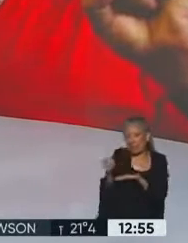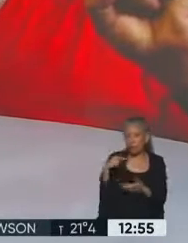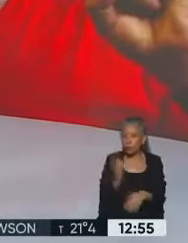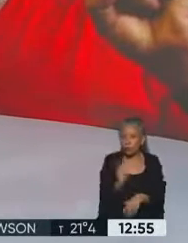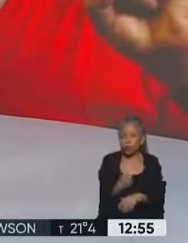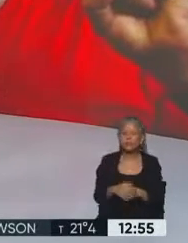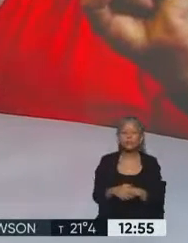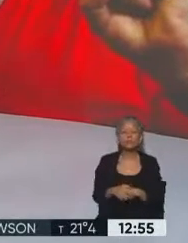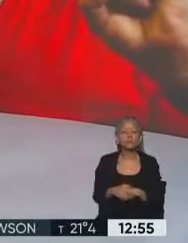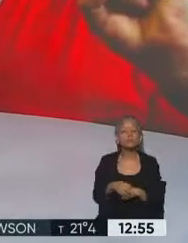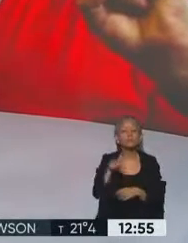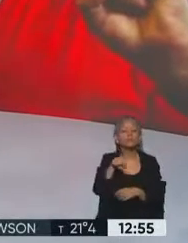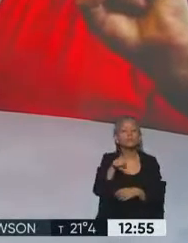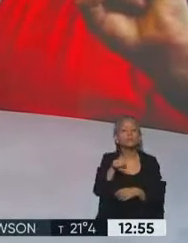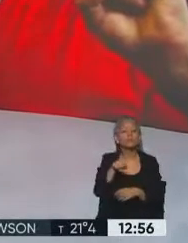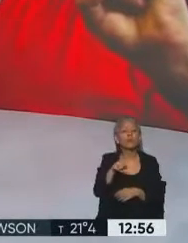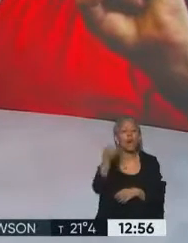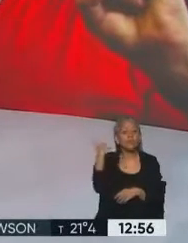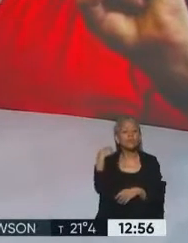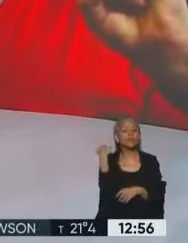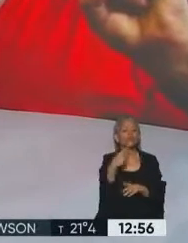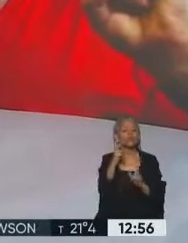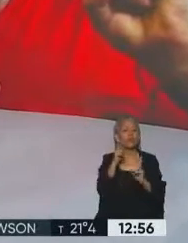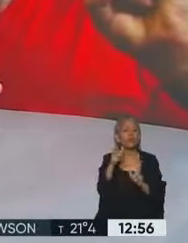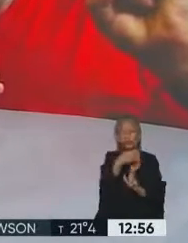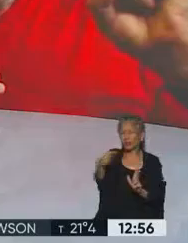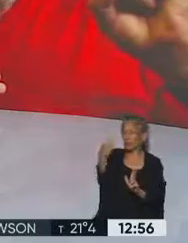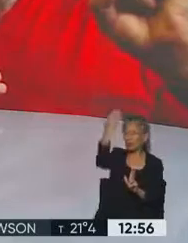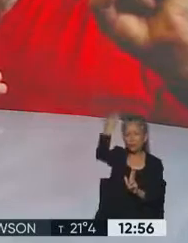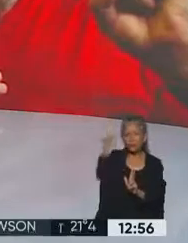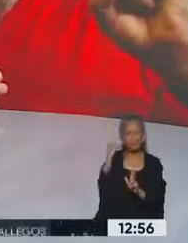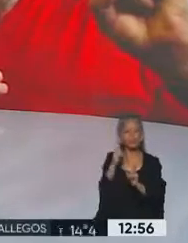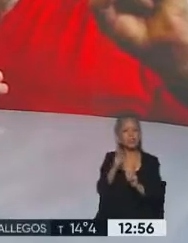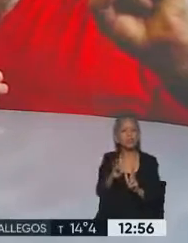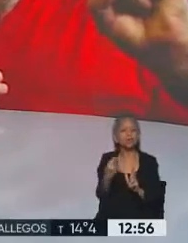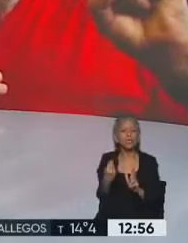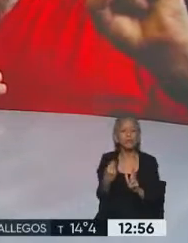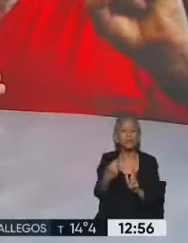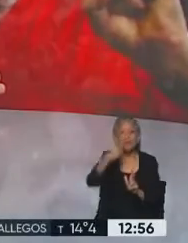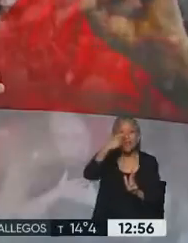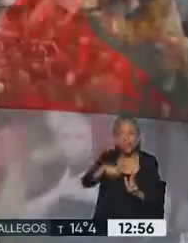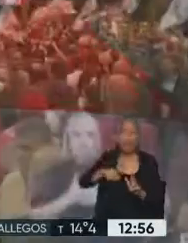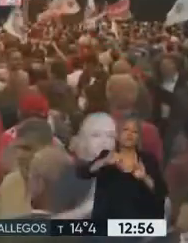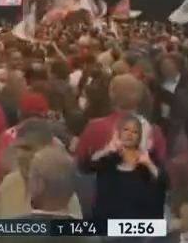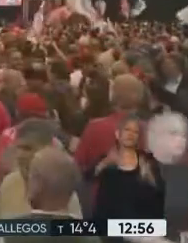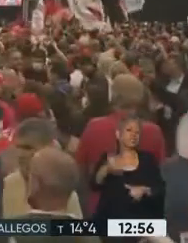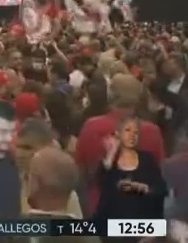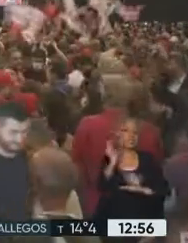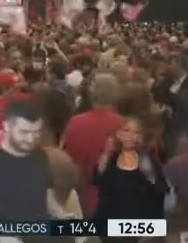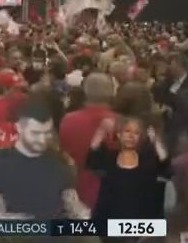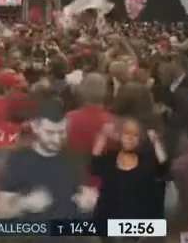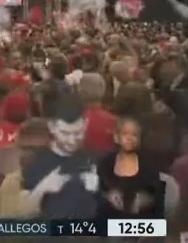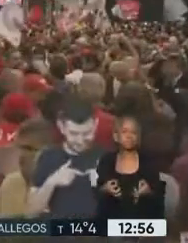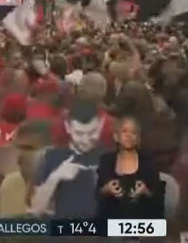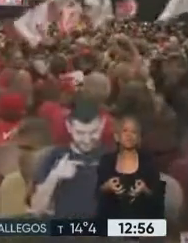estamos frente a lo que ya habíamos adelantado hace una semana atrás finalmente llegó el lanzamiento formal por